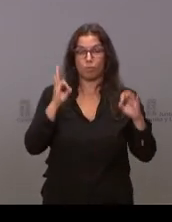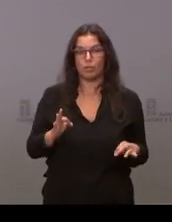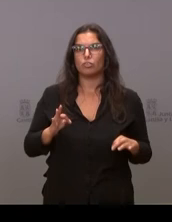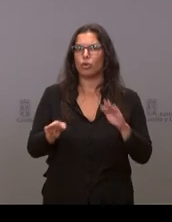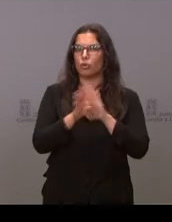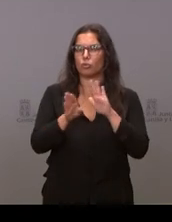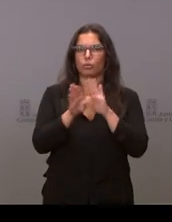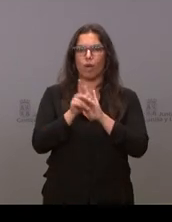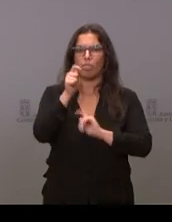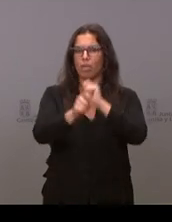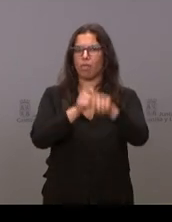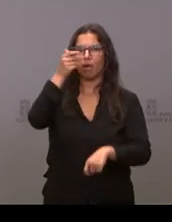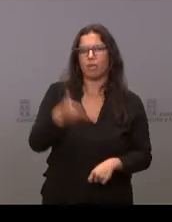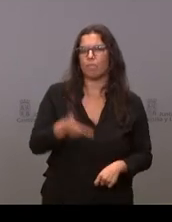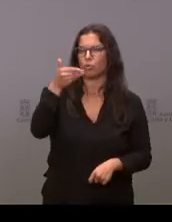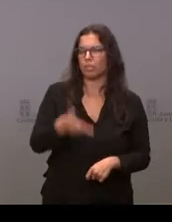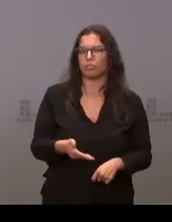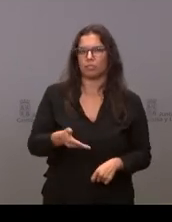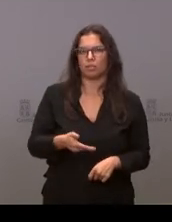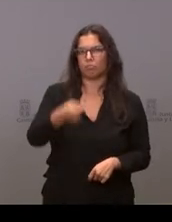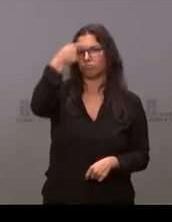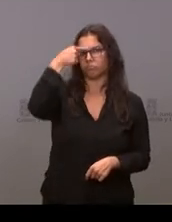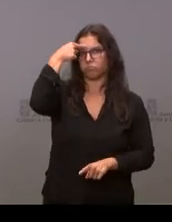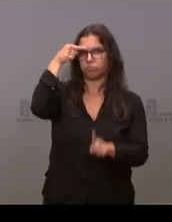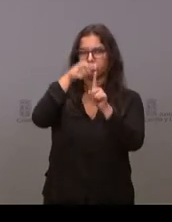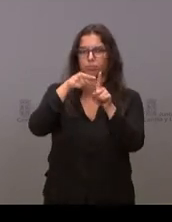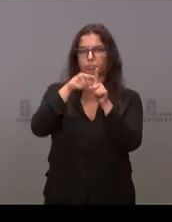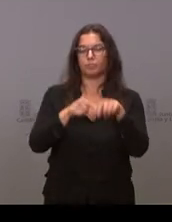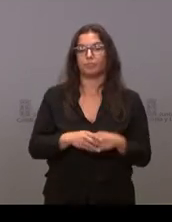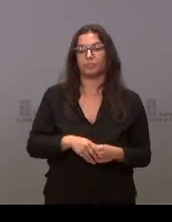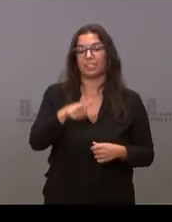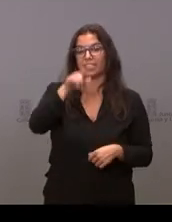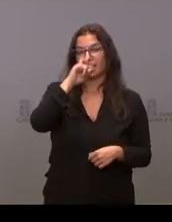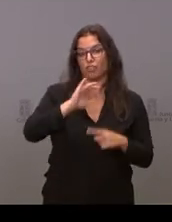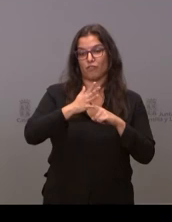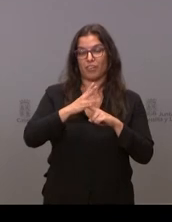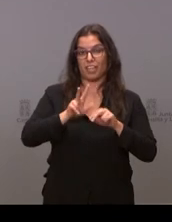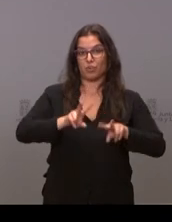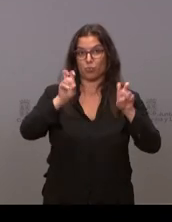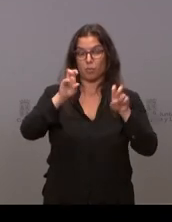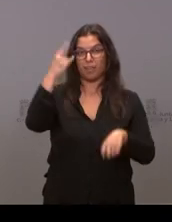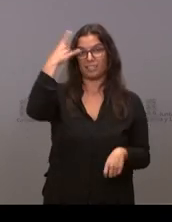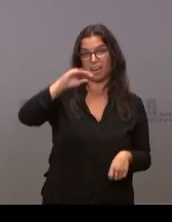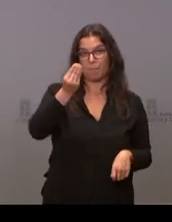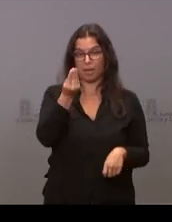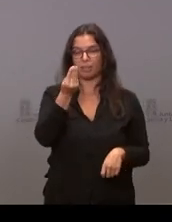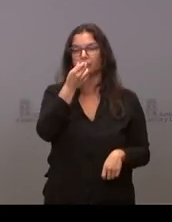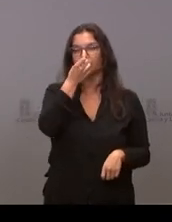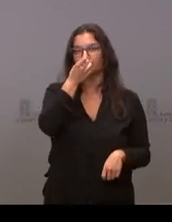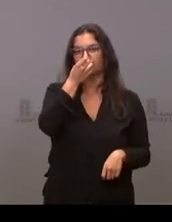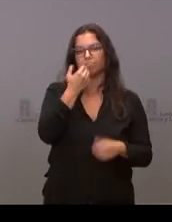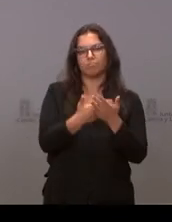otorgándole la mayor importancia. En esta nueva edición de Salamac se mostrará esa